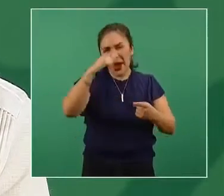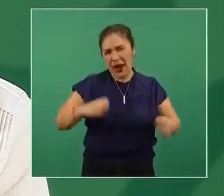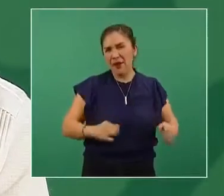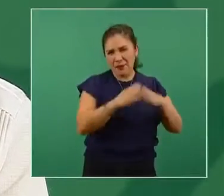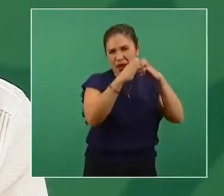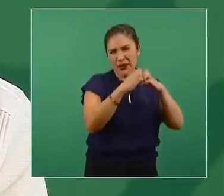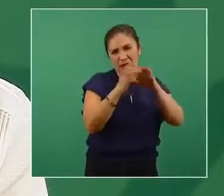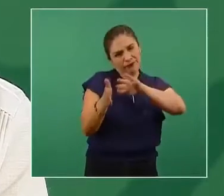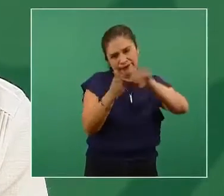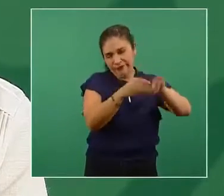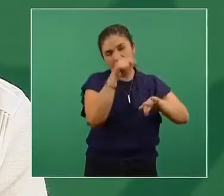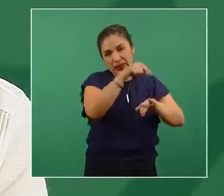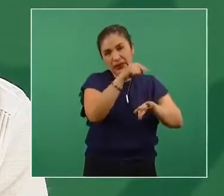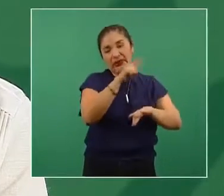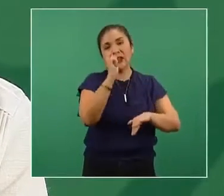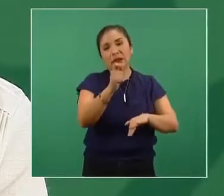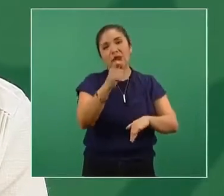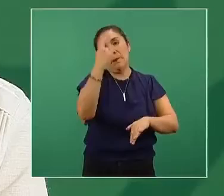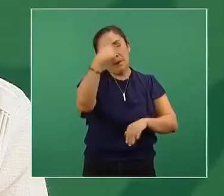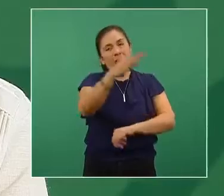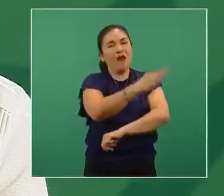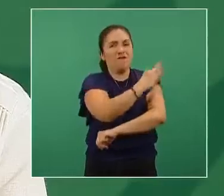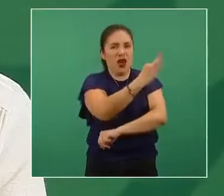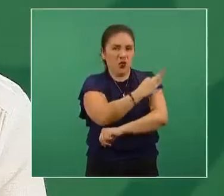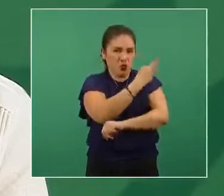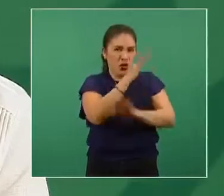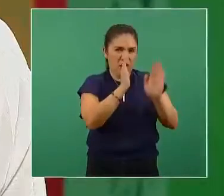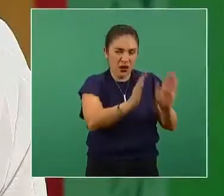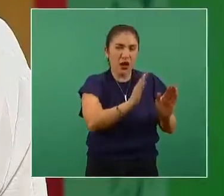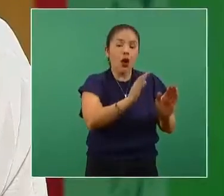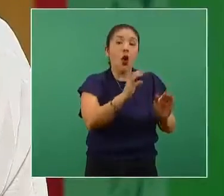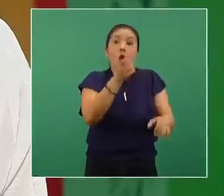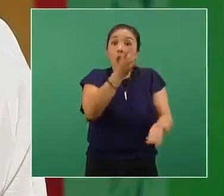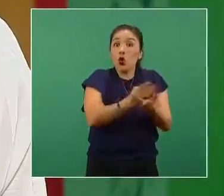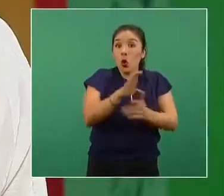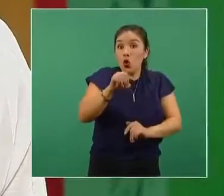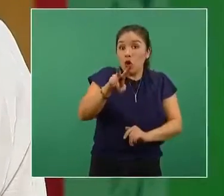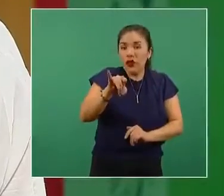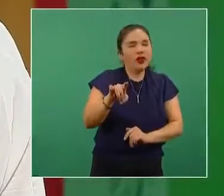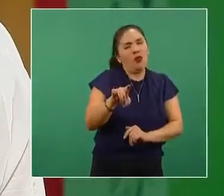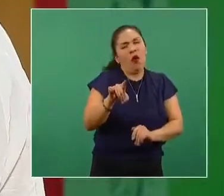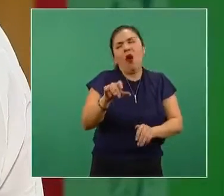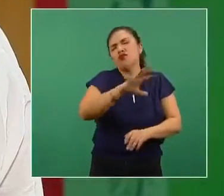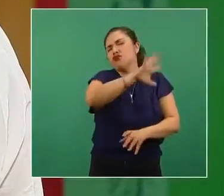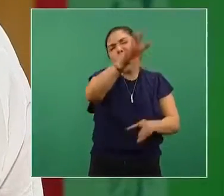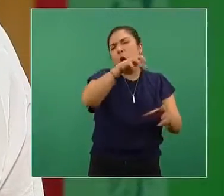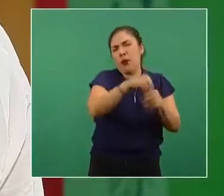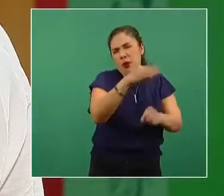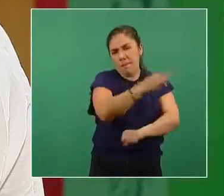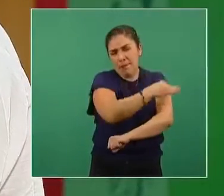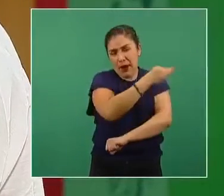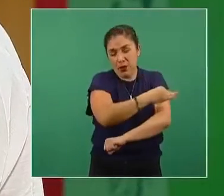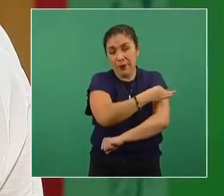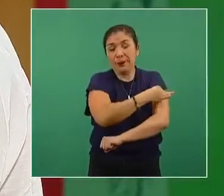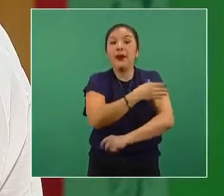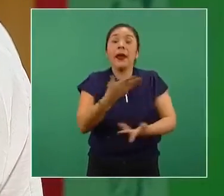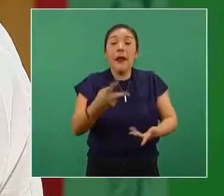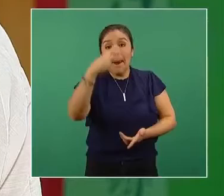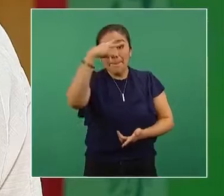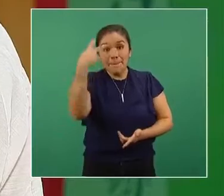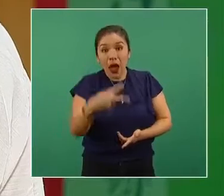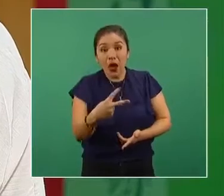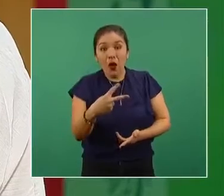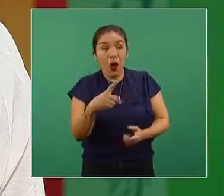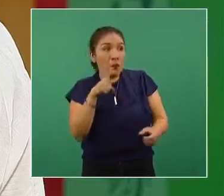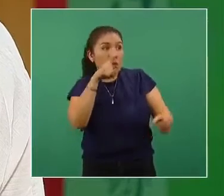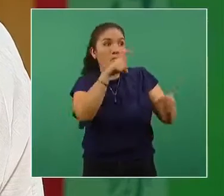emergencias, está el acceso a vacunas, no solo vacunas COVID, sino en general vacunas. Y México había estado